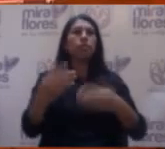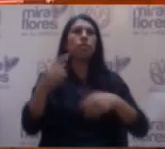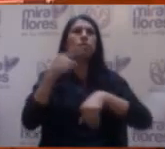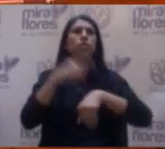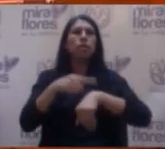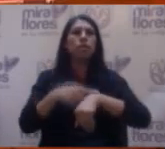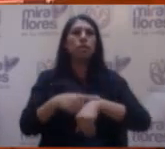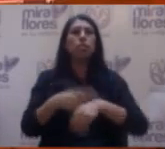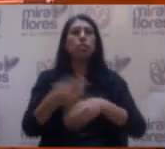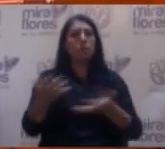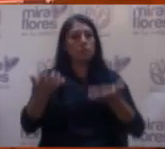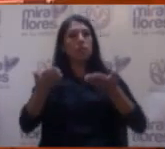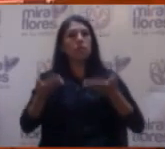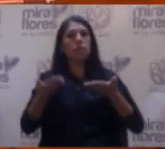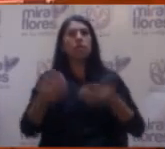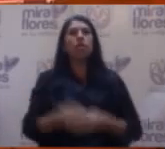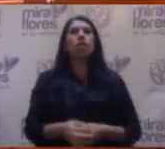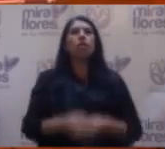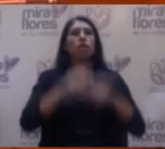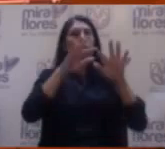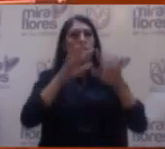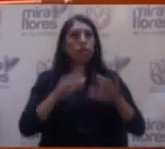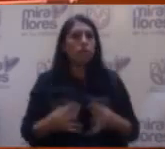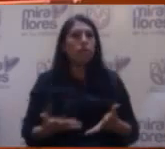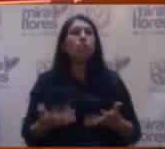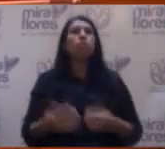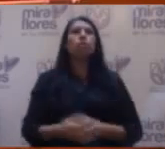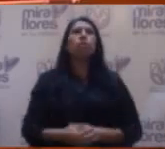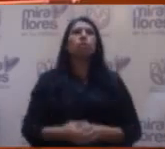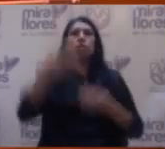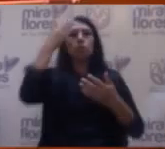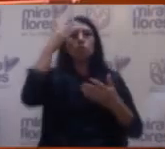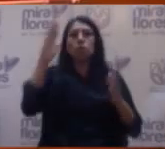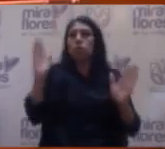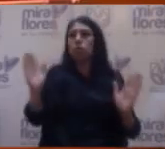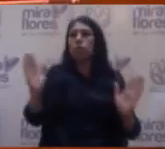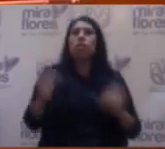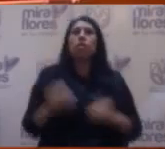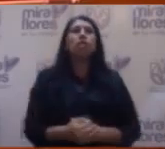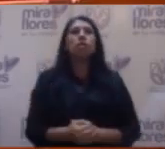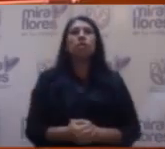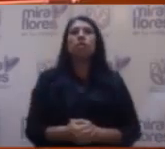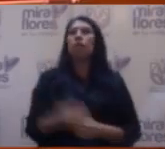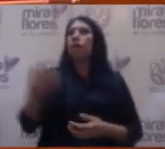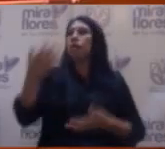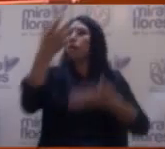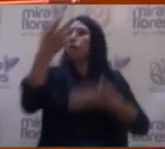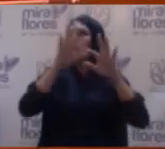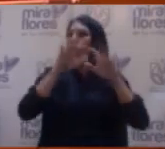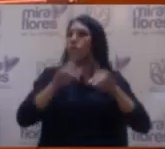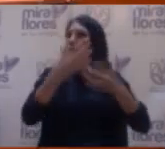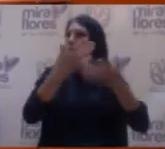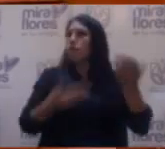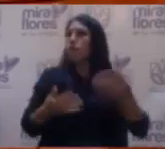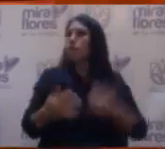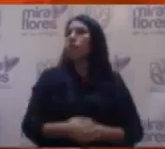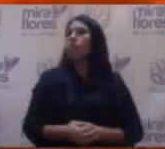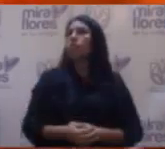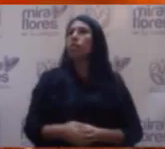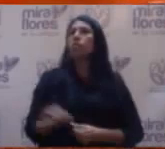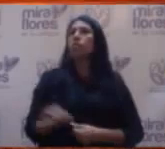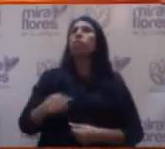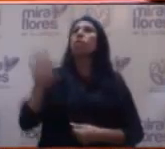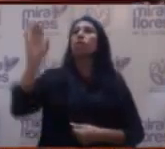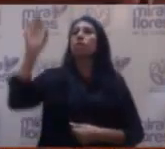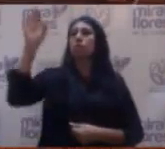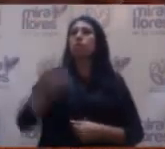tiempo que me han dispensado para estos dos informes y no sé si hay alguna otra algún otro informe en mesa. Vamos a darle el uso de la